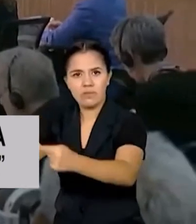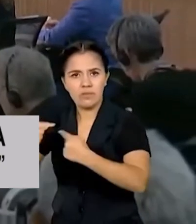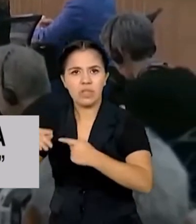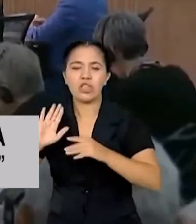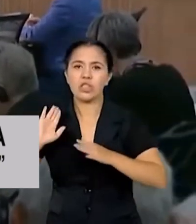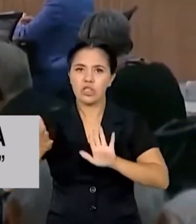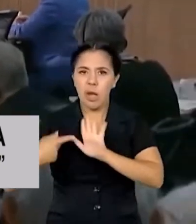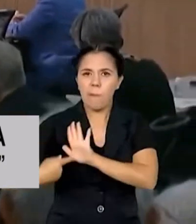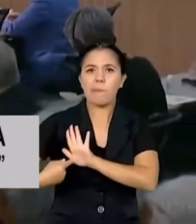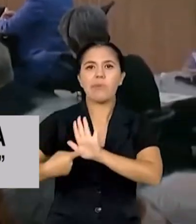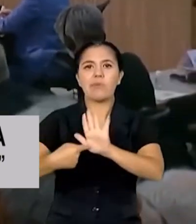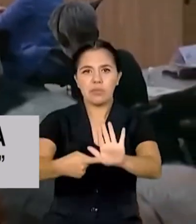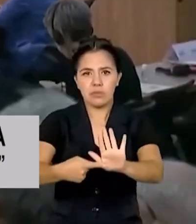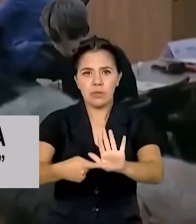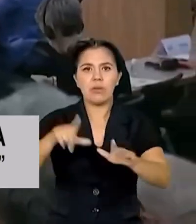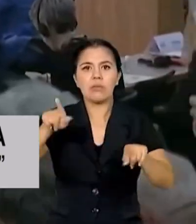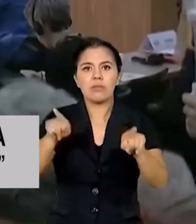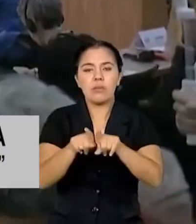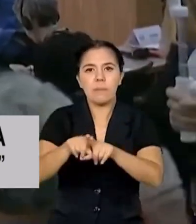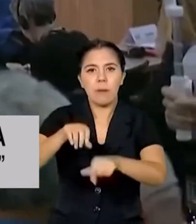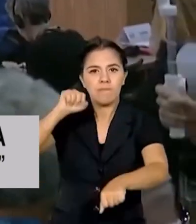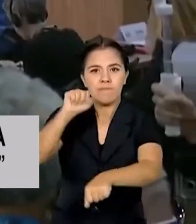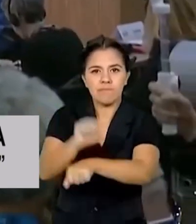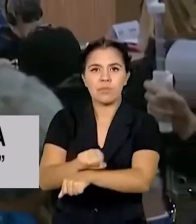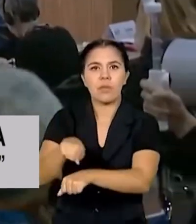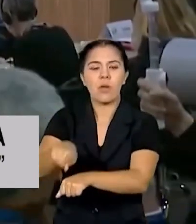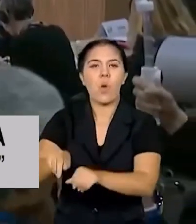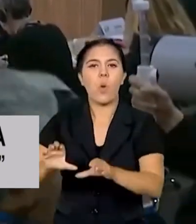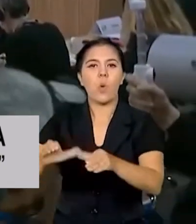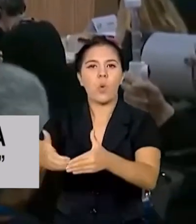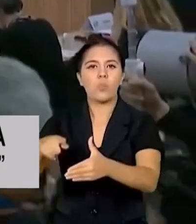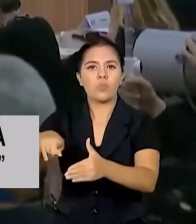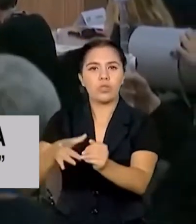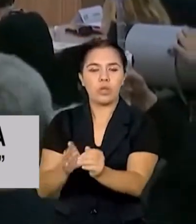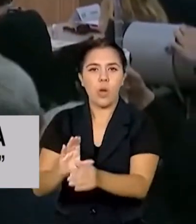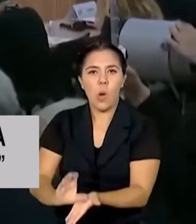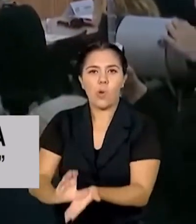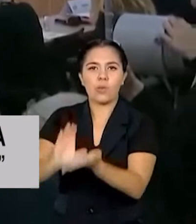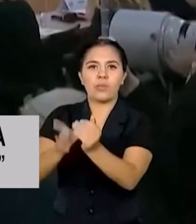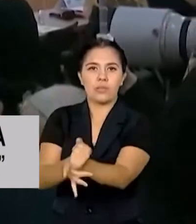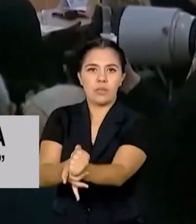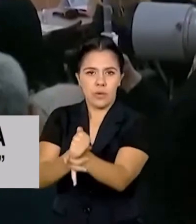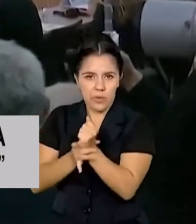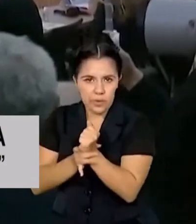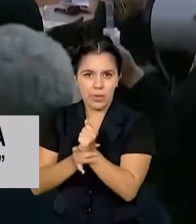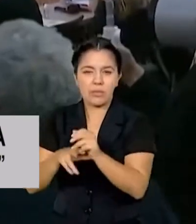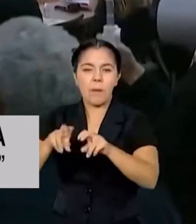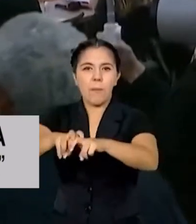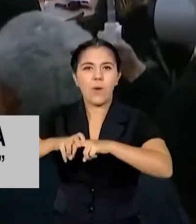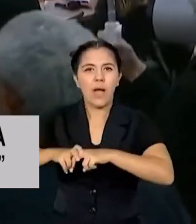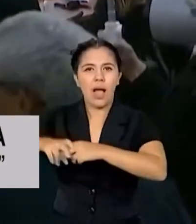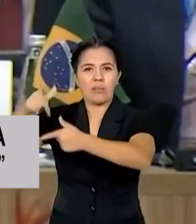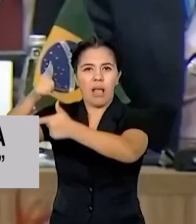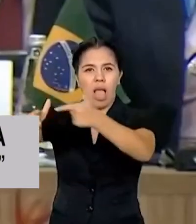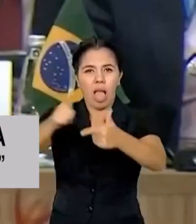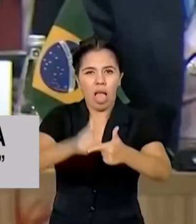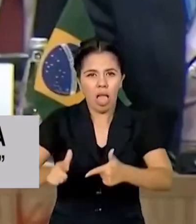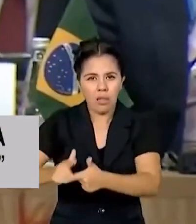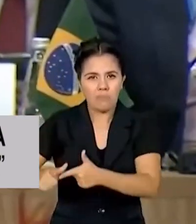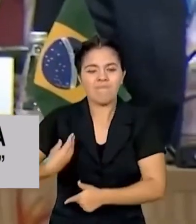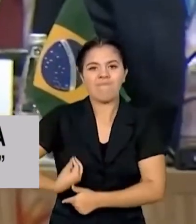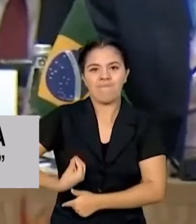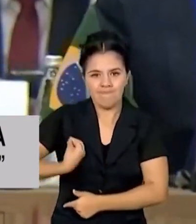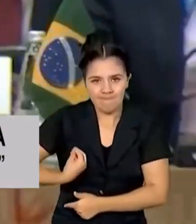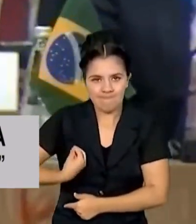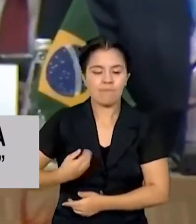7 de octubre y la toma de rehenes que aún están en cautiverio, así como las tácticas terroristas que utilizan a la población civil e instalaciones como parte